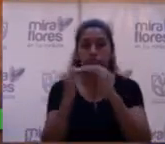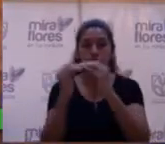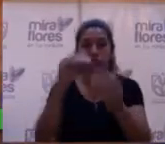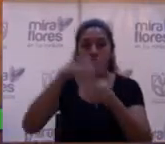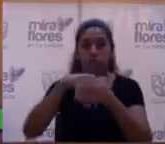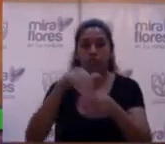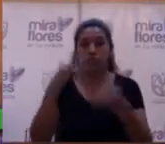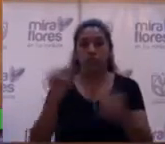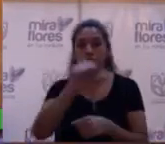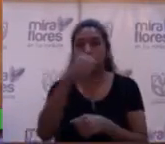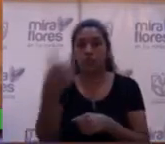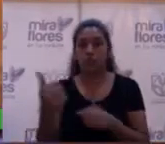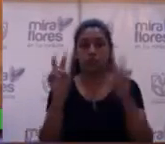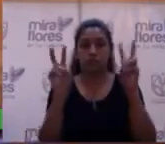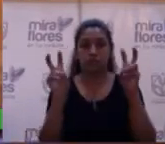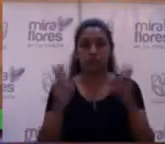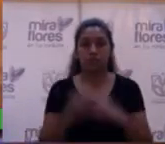siguiente punto, por favor.